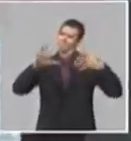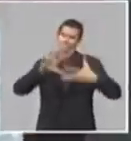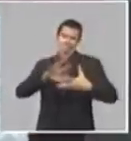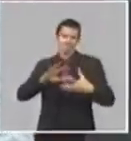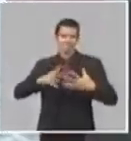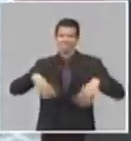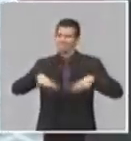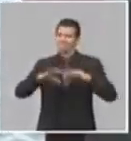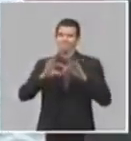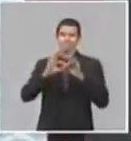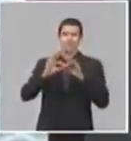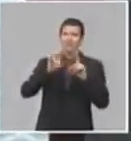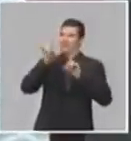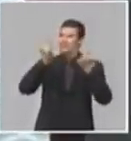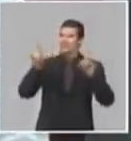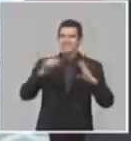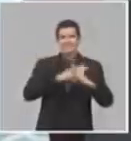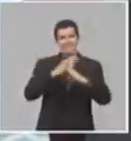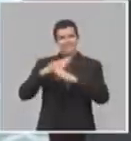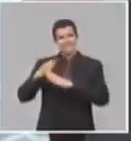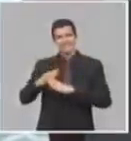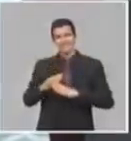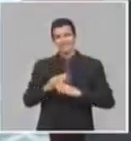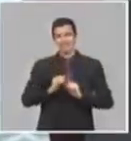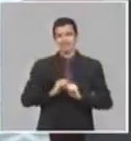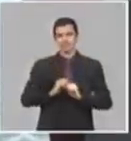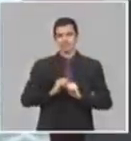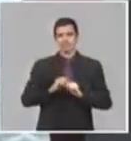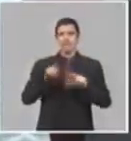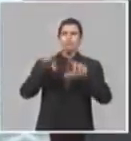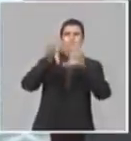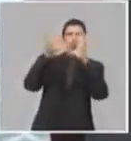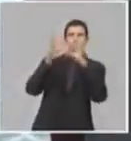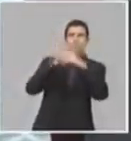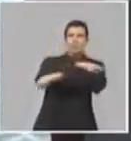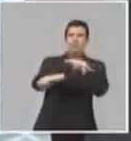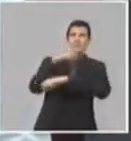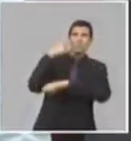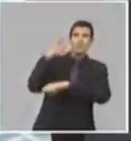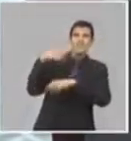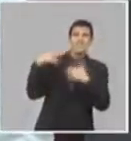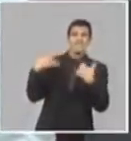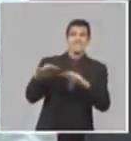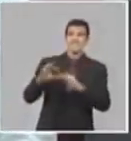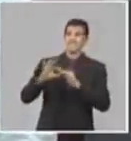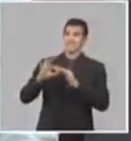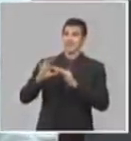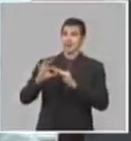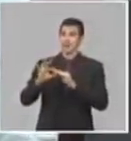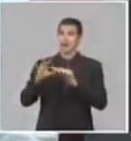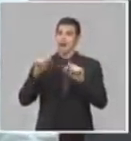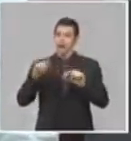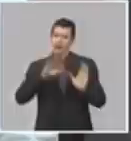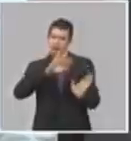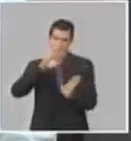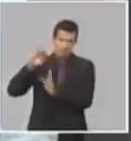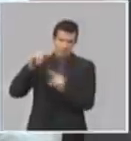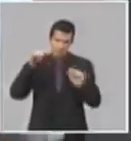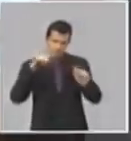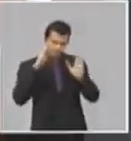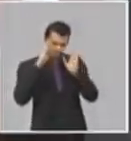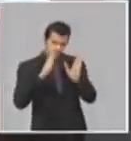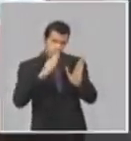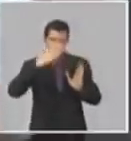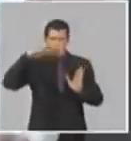cubana. Se han tomado en cuenta los criterios de todo tipo, incluso los que son contrarios a la